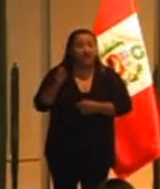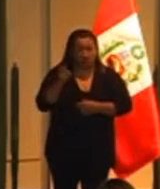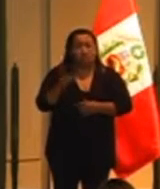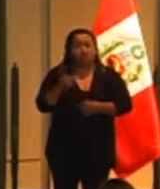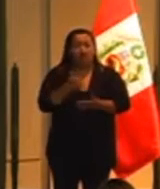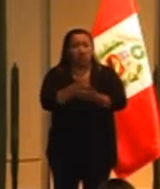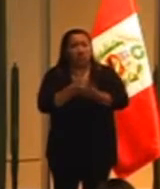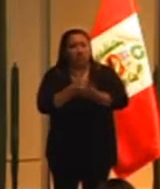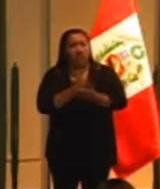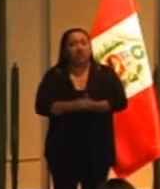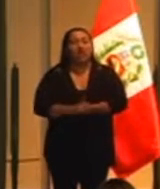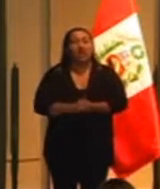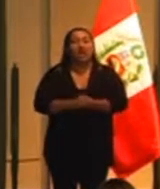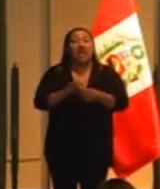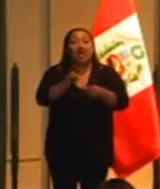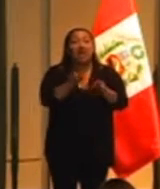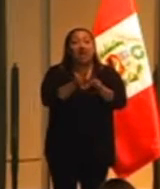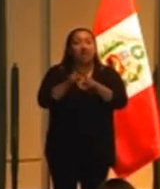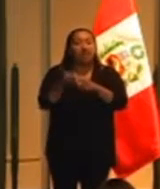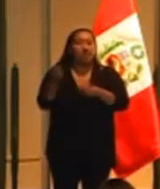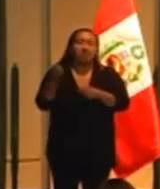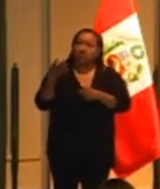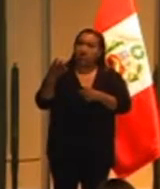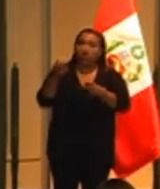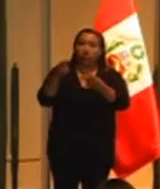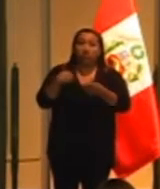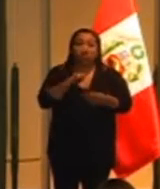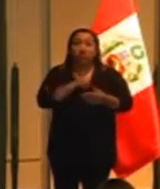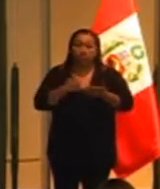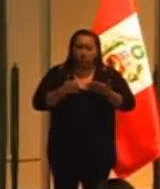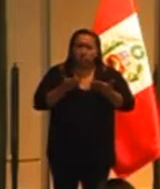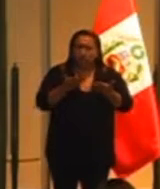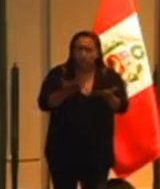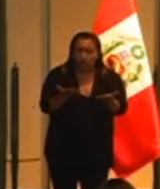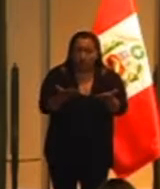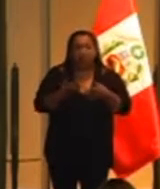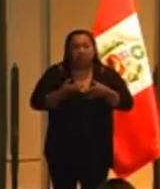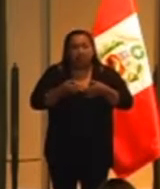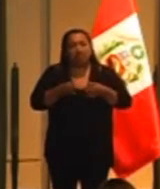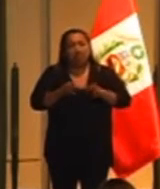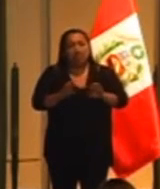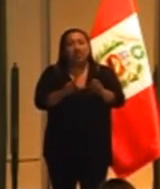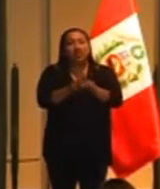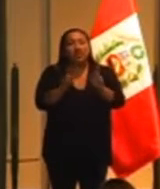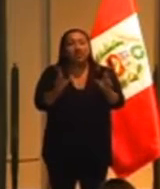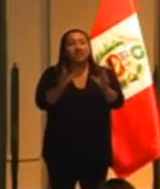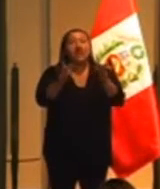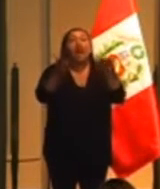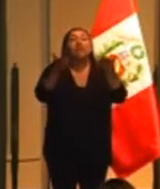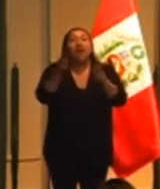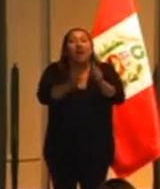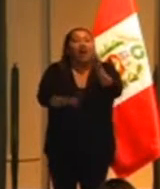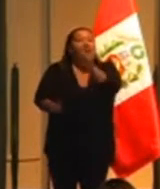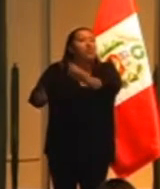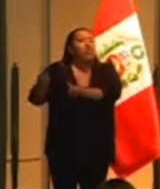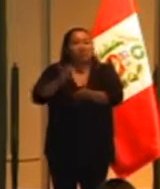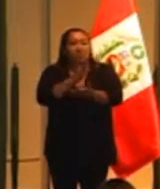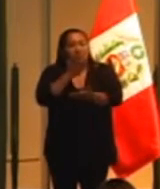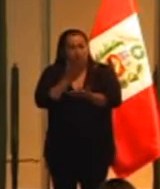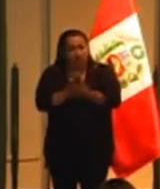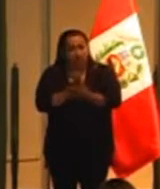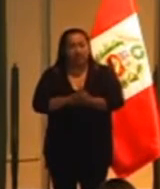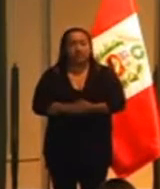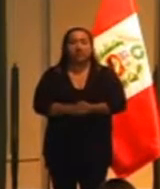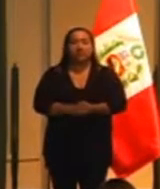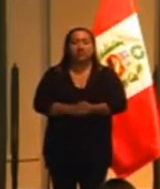y ha puesto a disposición la institución y nos ha permitido salvar situaciones y caminar hacia